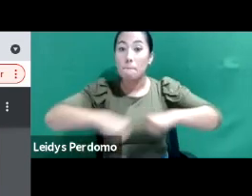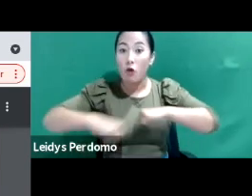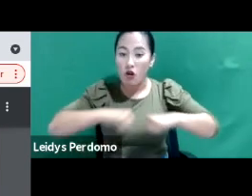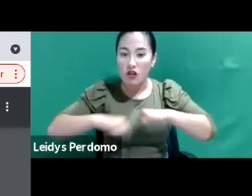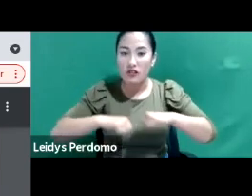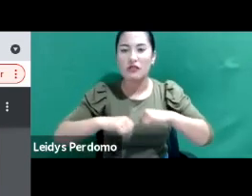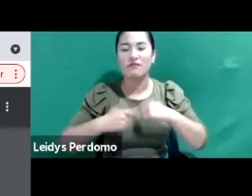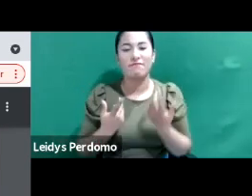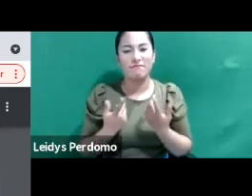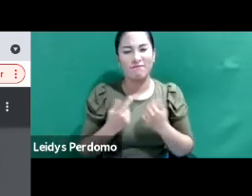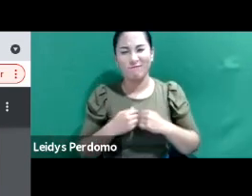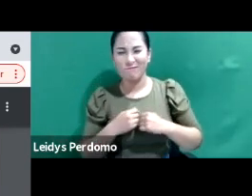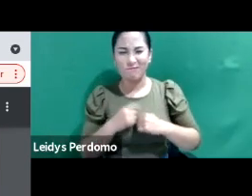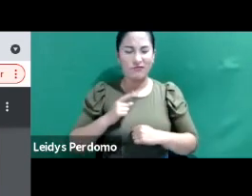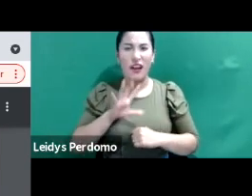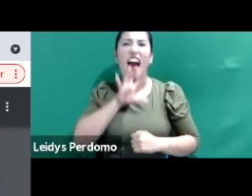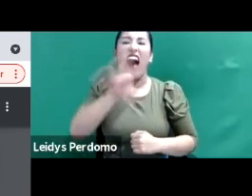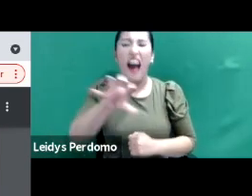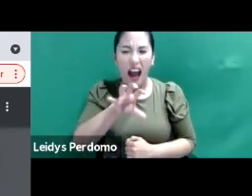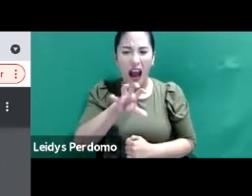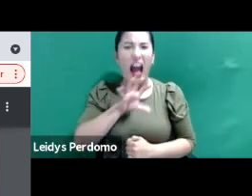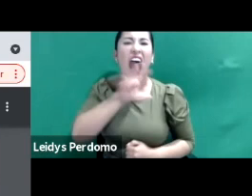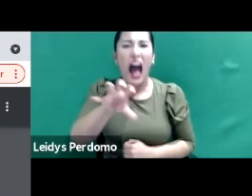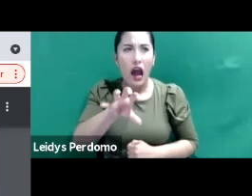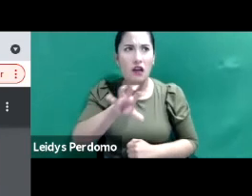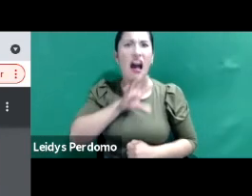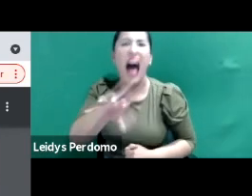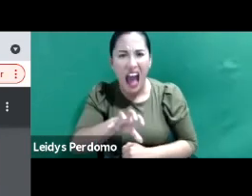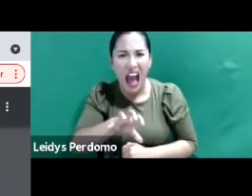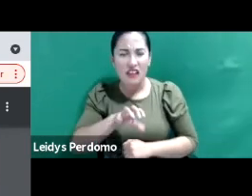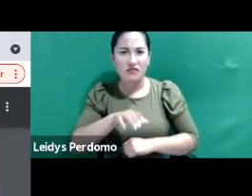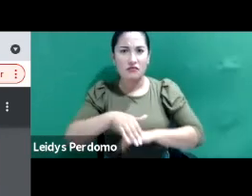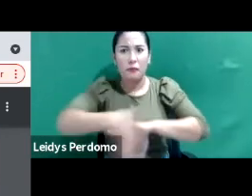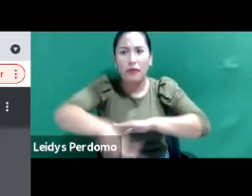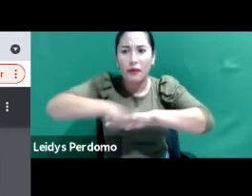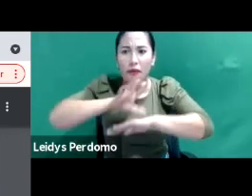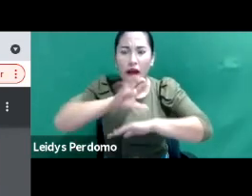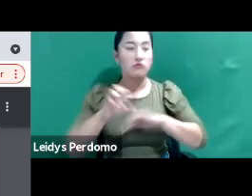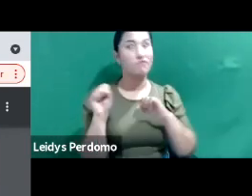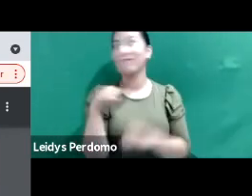aislamiento, gritos incontrolables, hiperactividad,